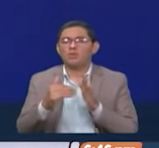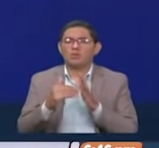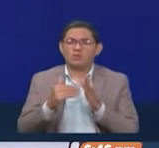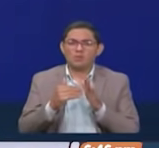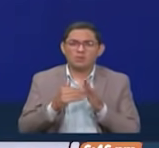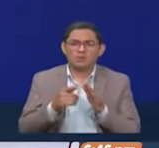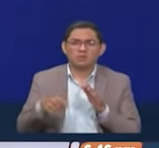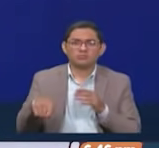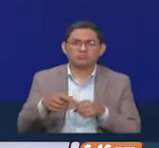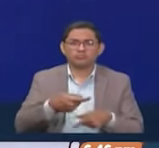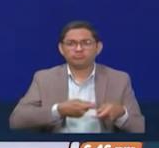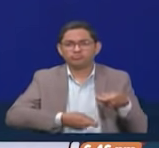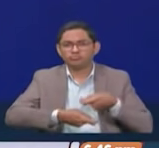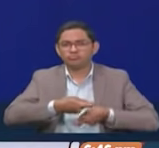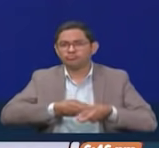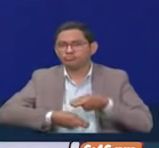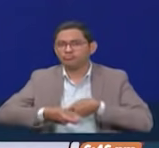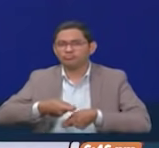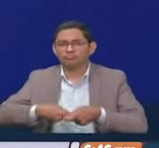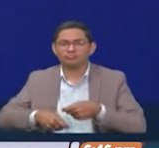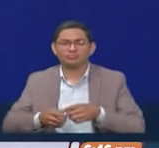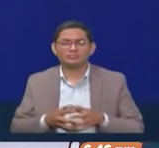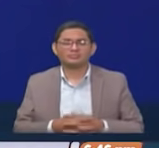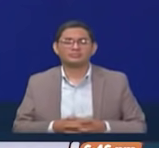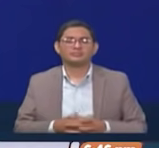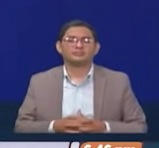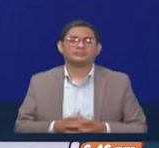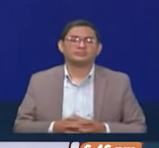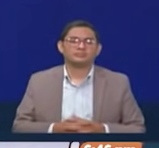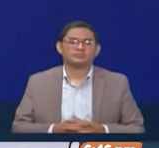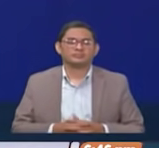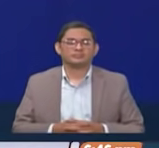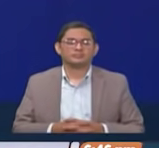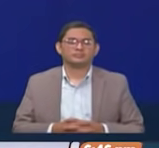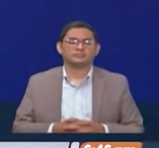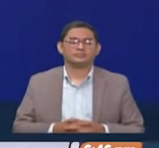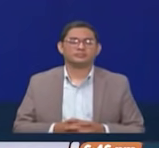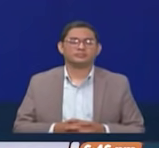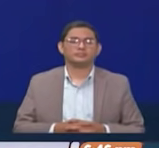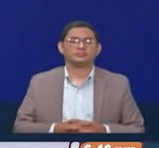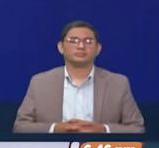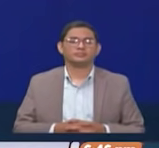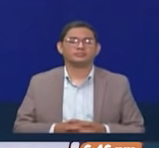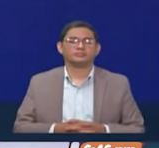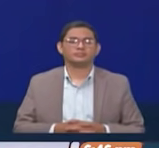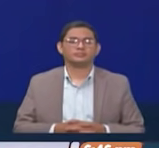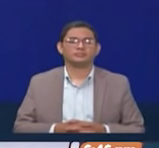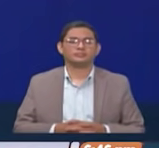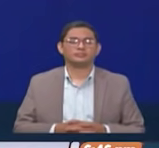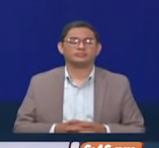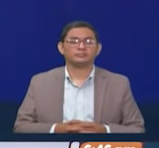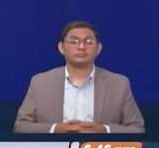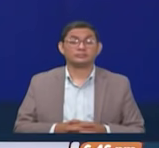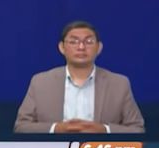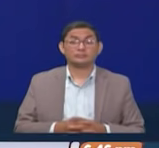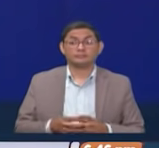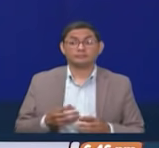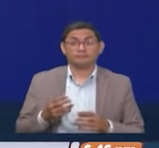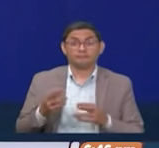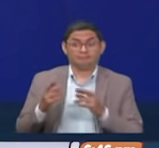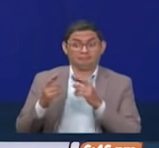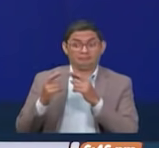a sus actividades económicas establecidas en el bloque 6 durante el encuentro